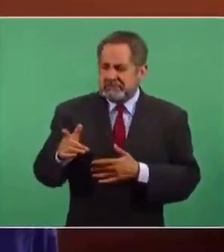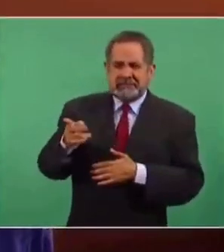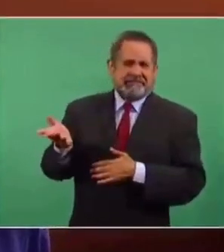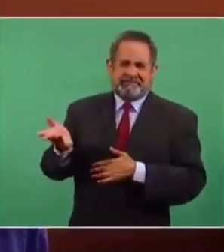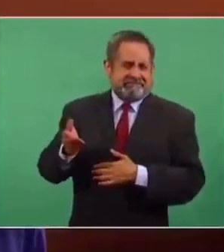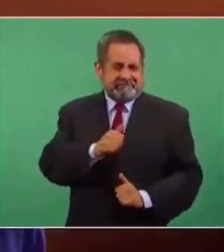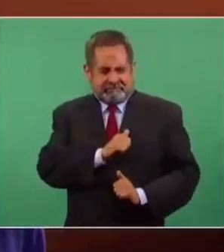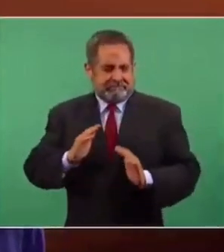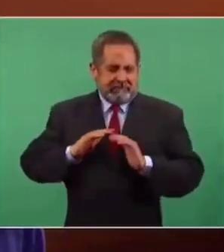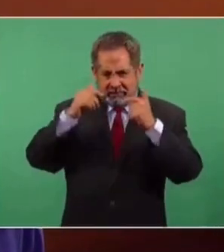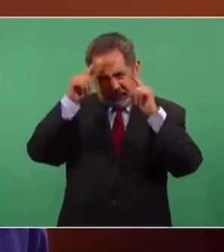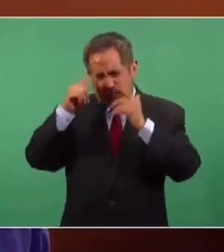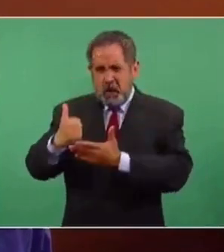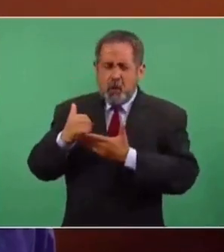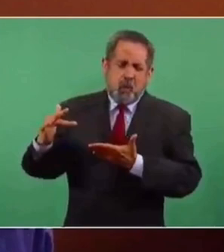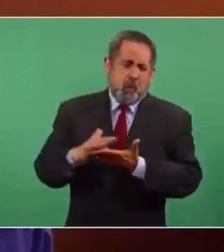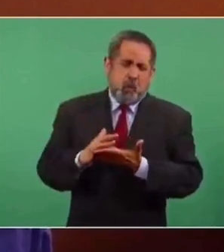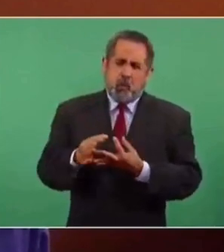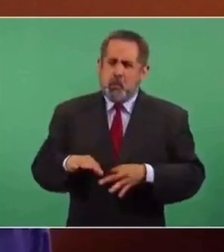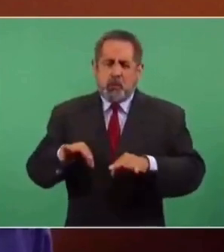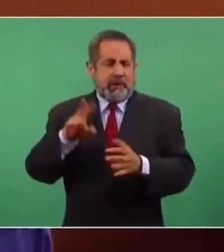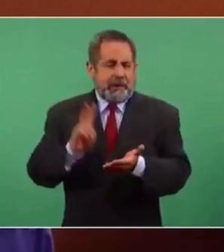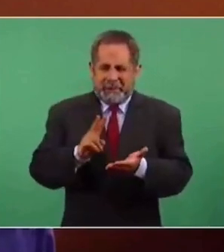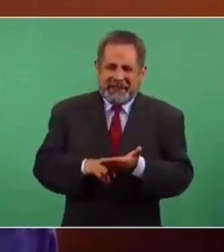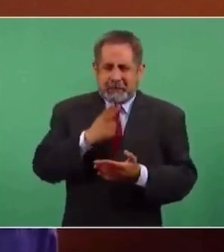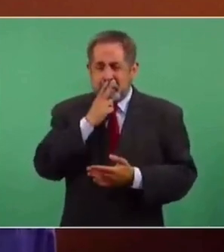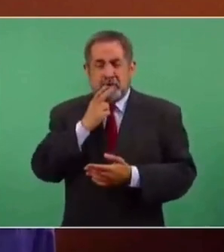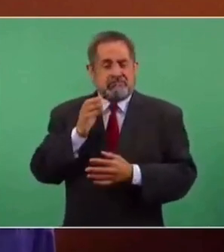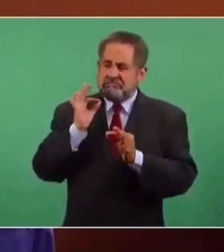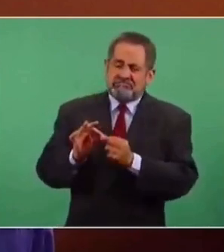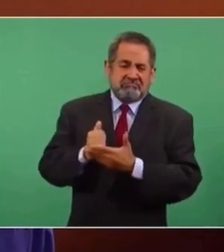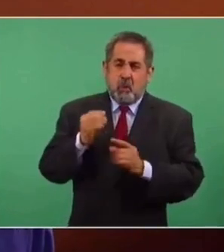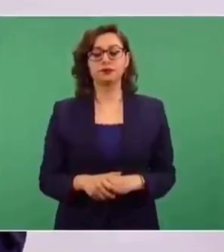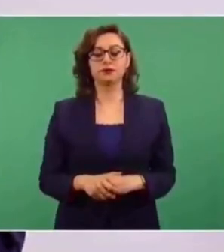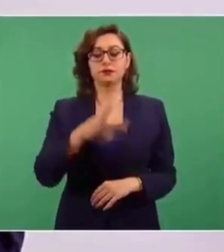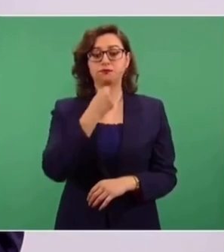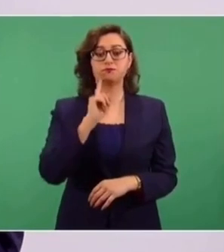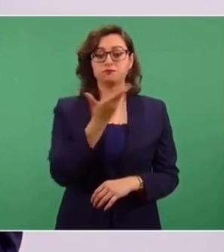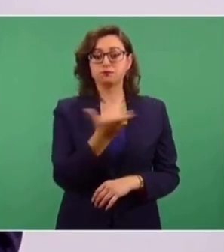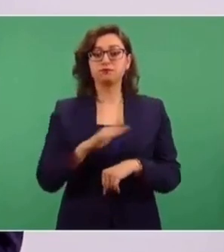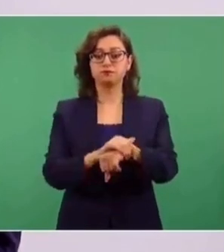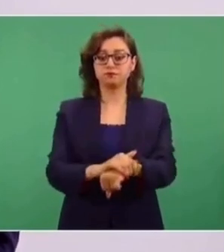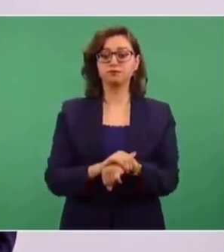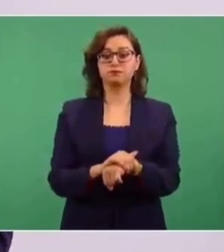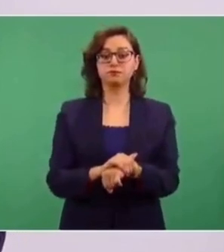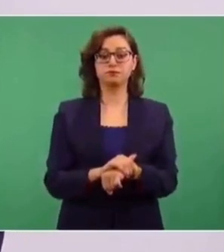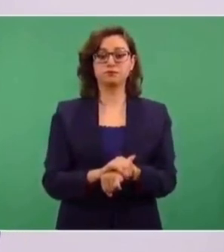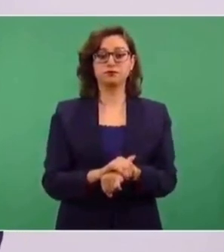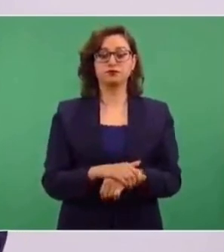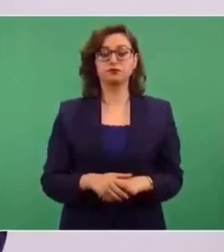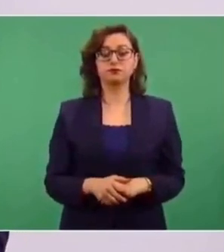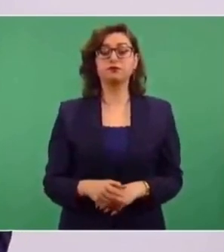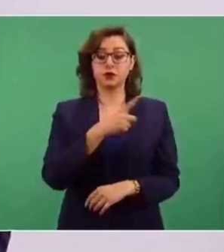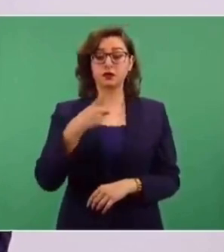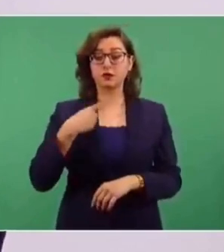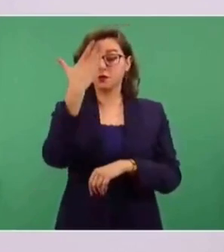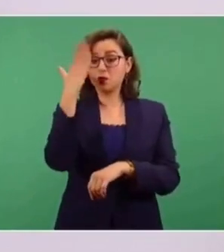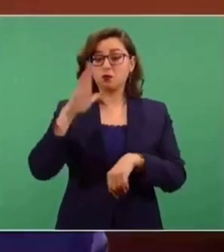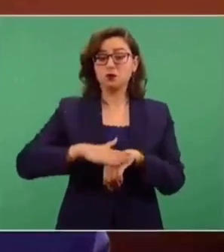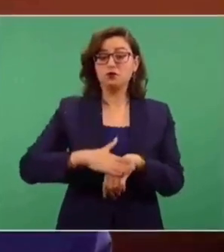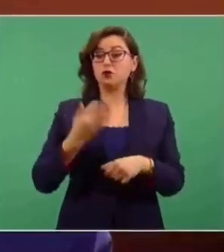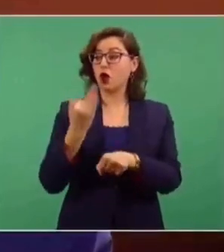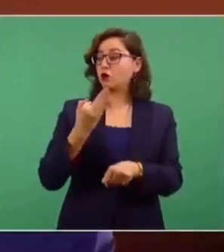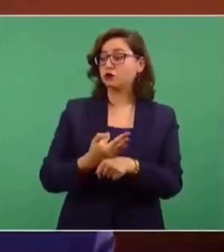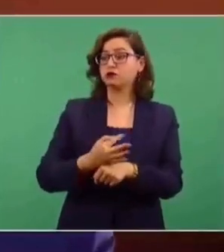las Fuerzas Armadas en la transformación de México ha sido, repito, fundamental y estratégico. Pese al tremendo daño causado por la pandemia